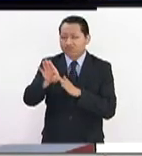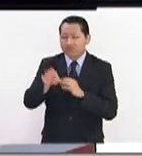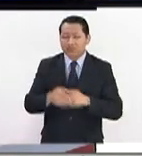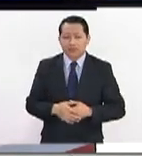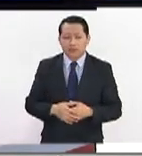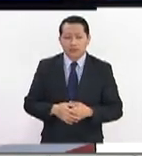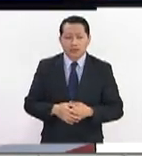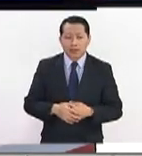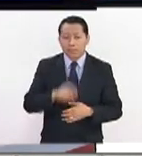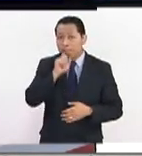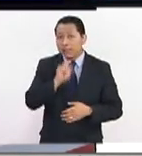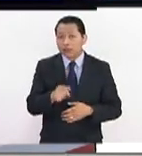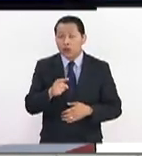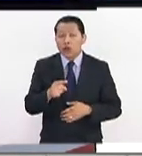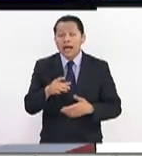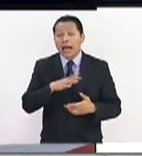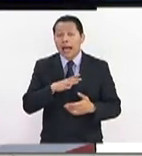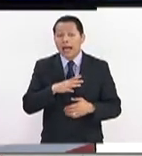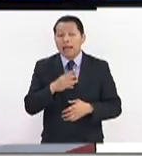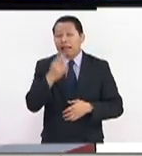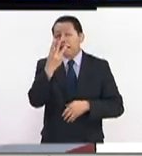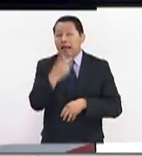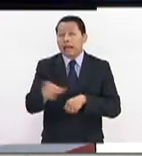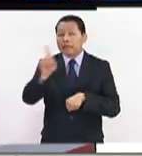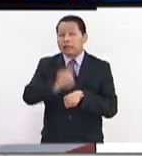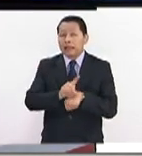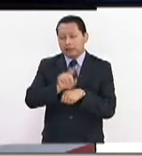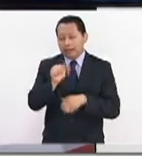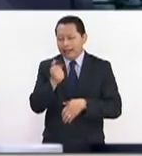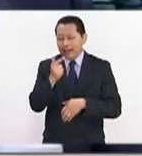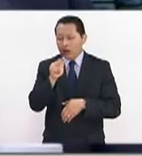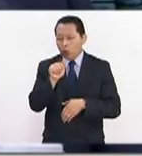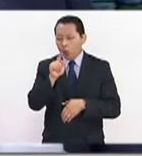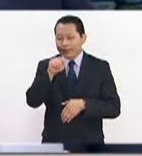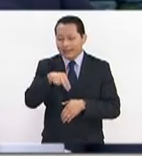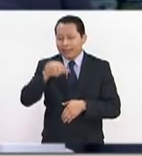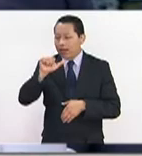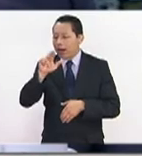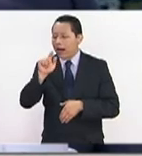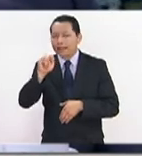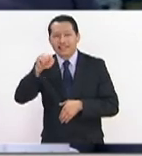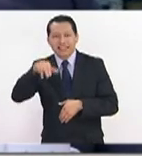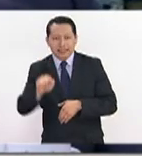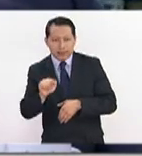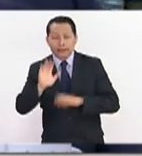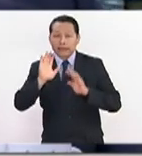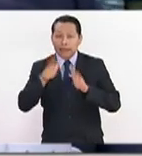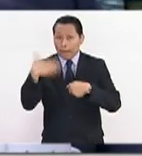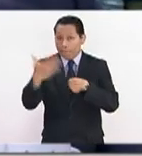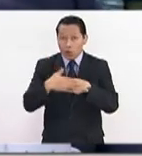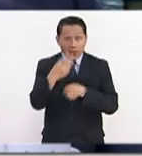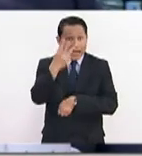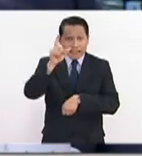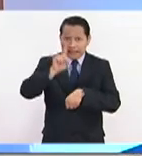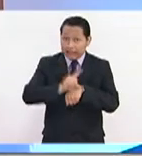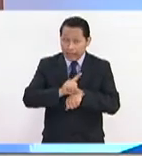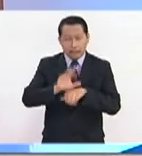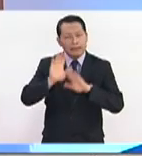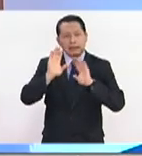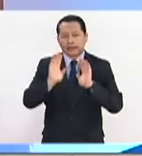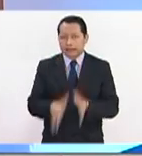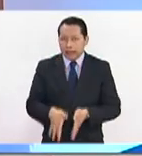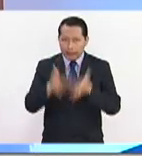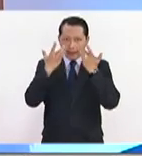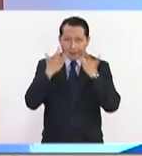Y precisamente a tan solo 3 días de que Agustín Carstens deje el cargo de gobernador de Banjico, del Banco de México,